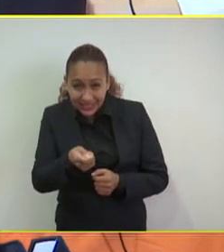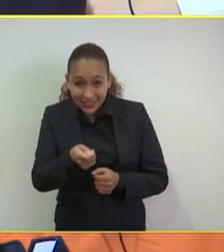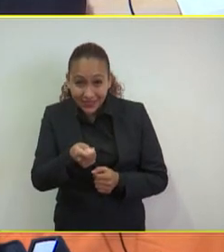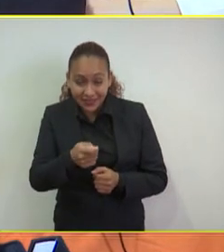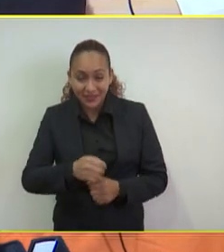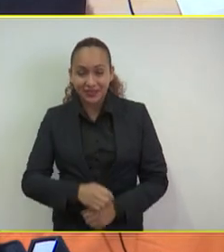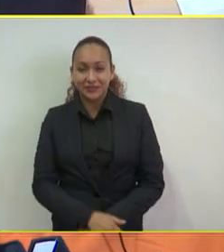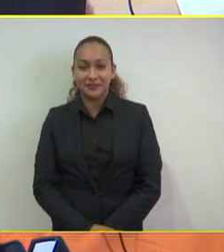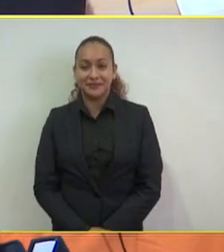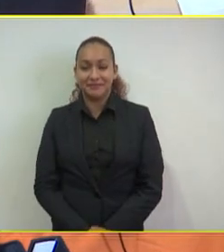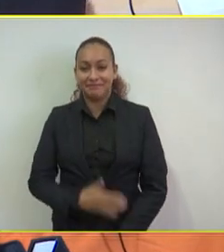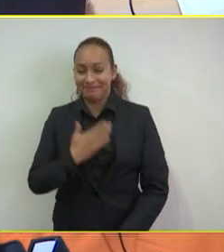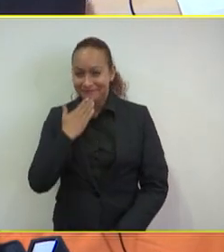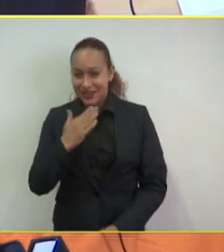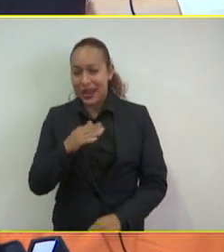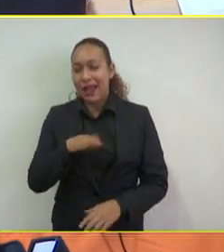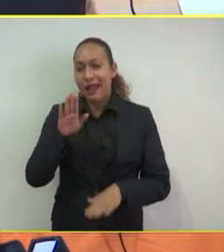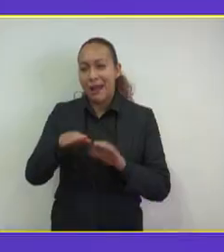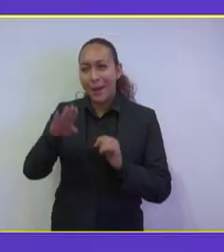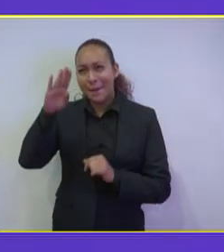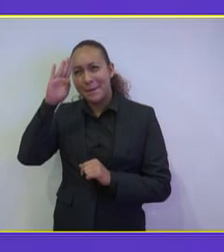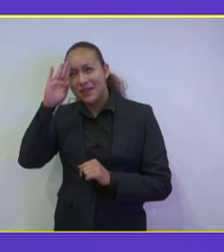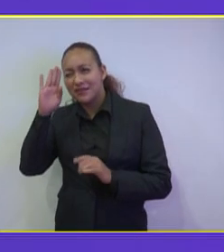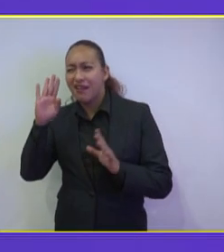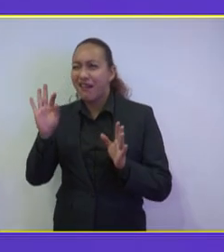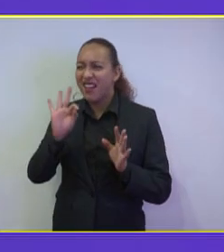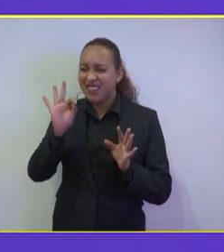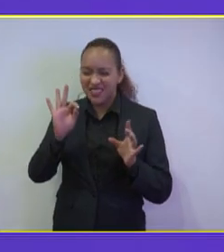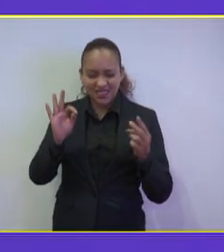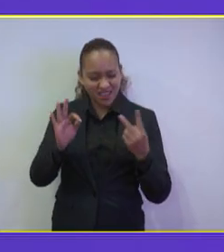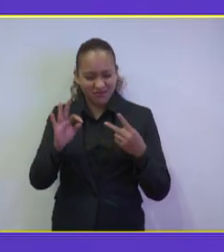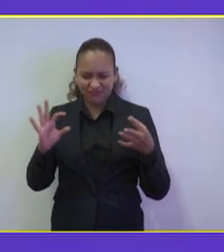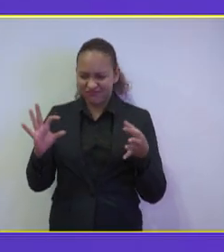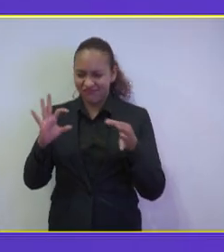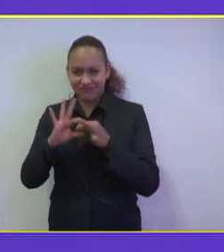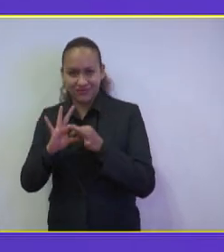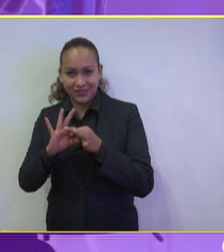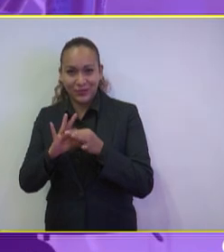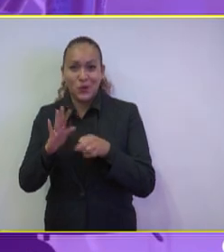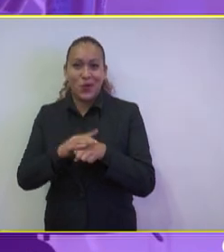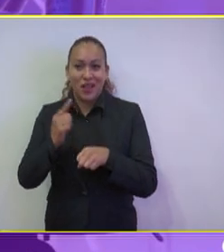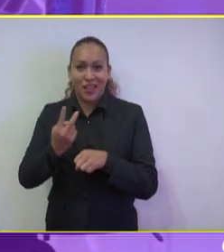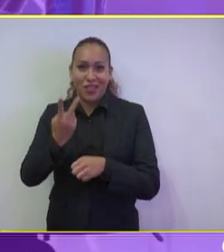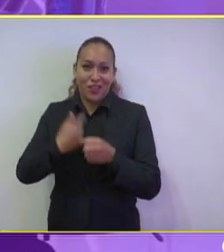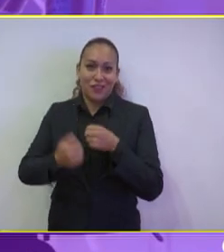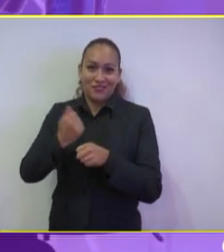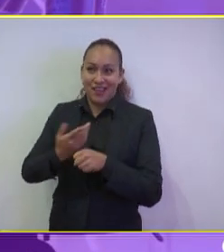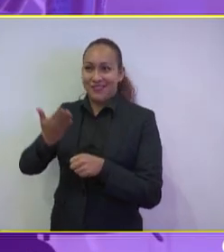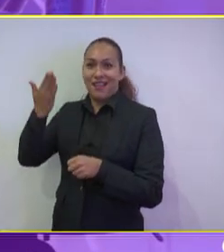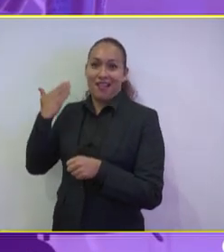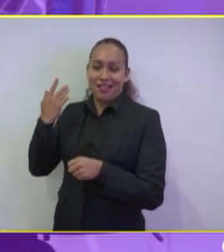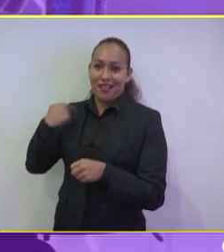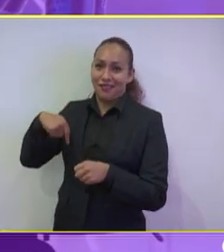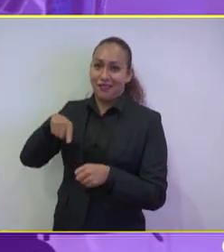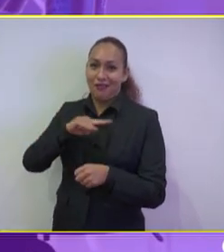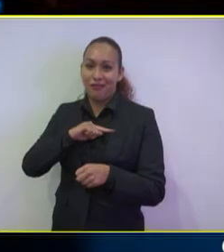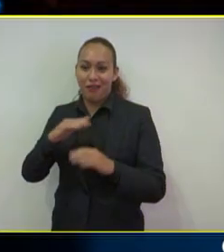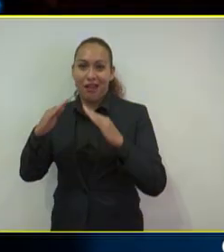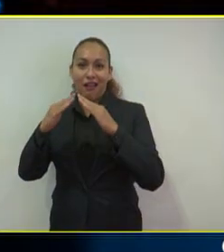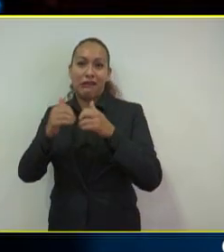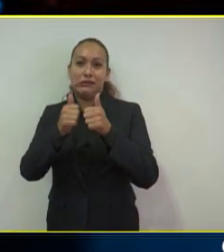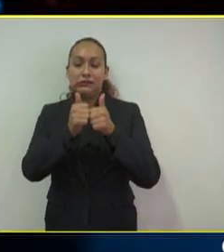Pues uno supondría que deberían estar relacionados, pues casi estuvimos encerrados durante 2 años debido a uno de estos.